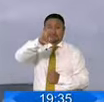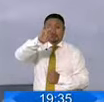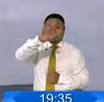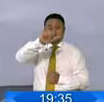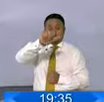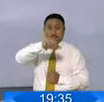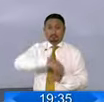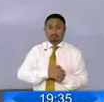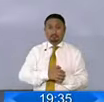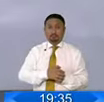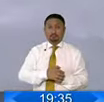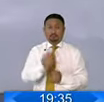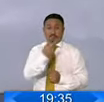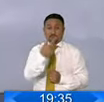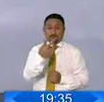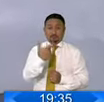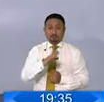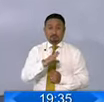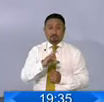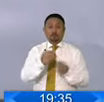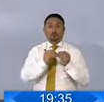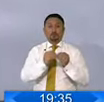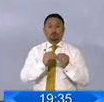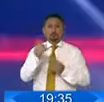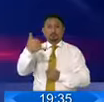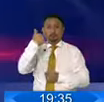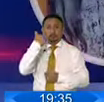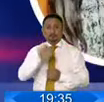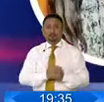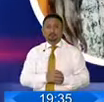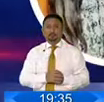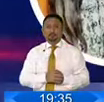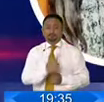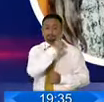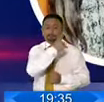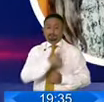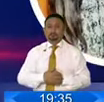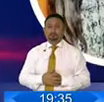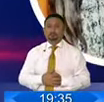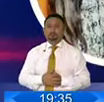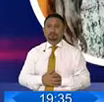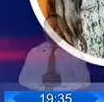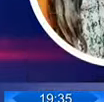y María Carolina, comuníquese al número celular 098